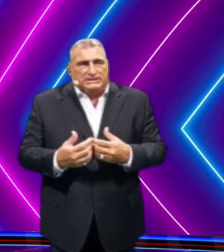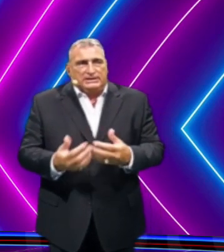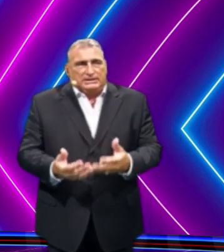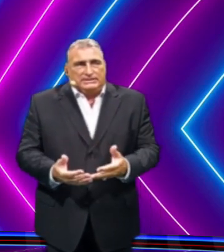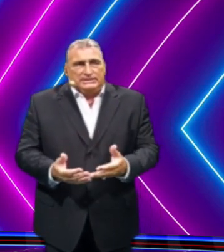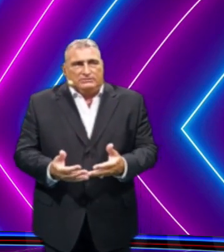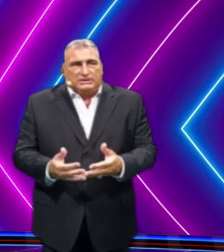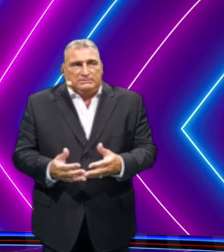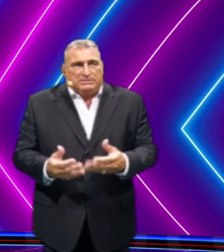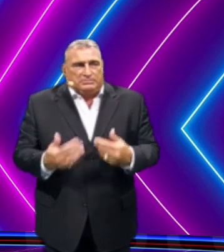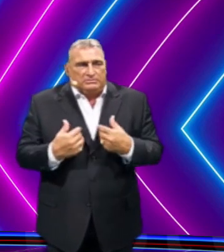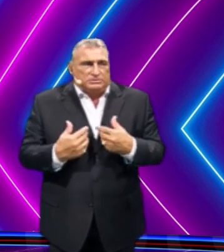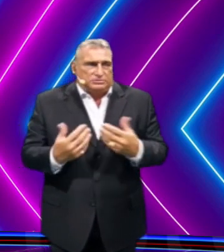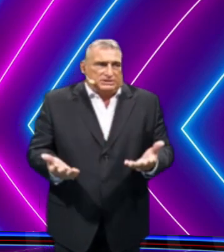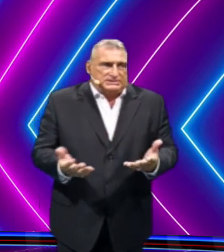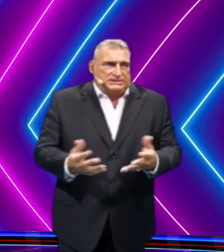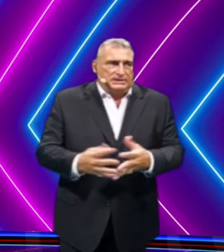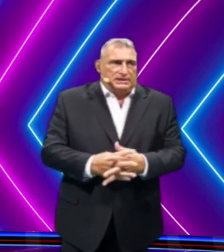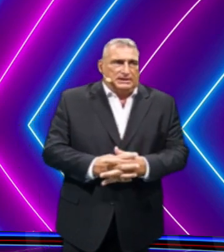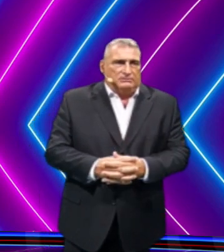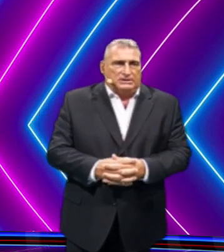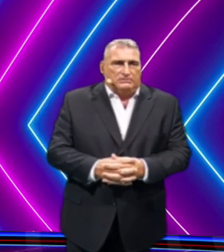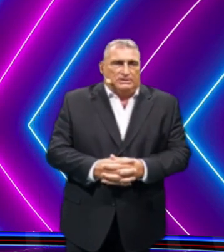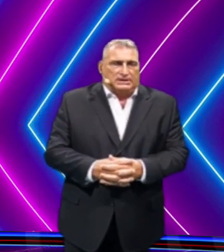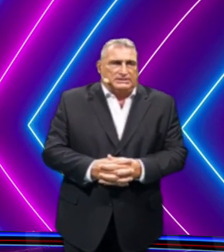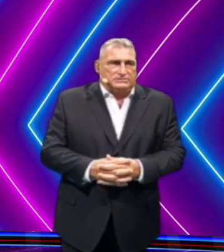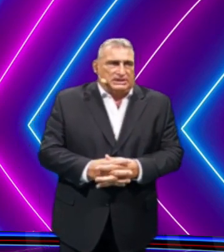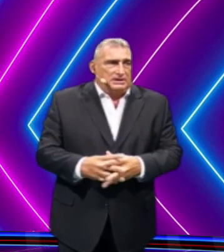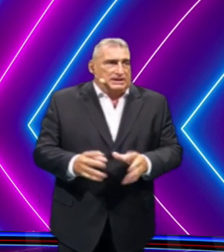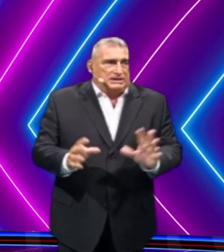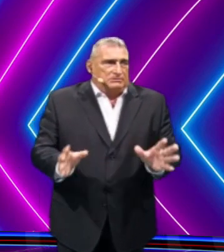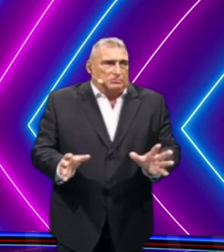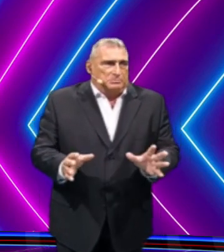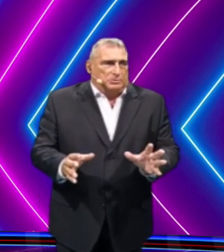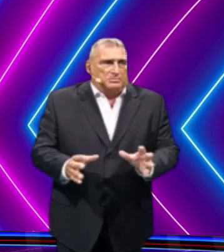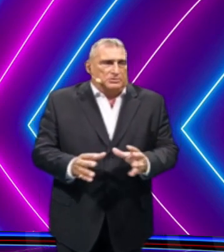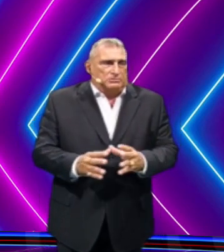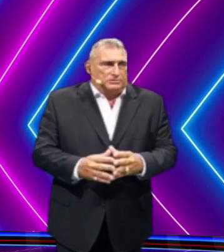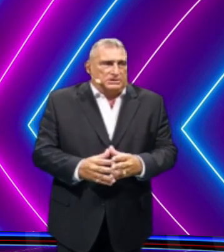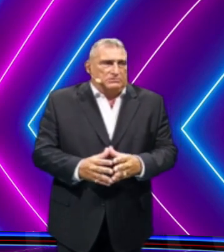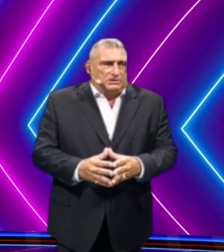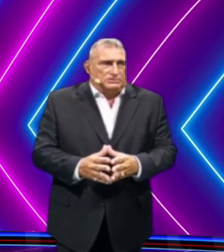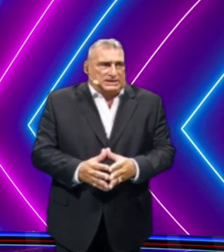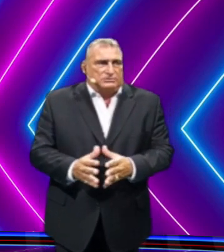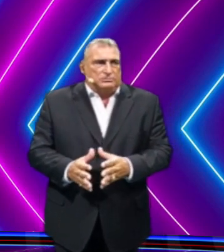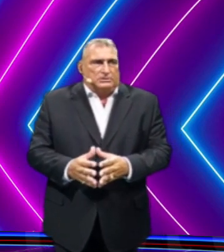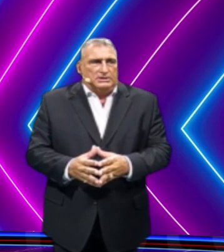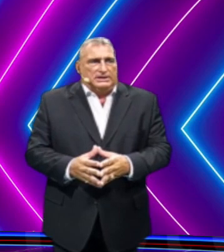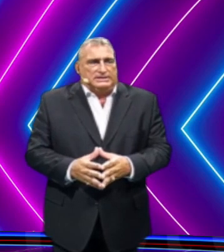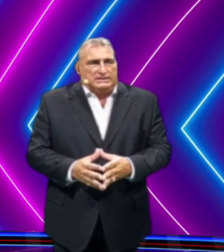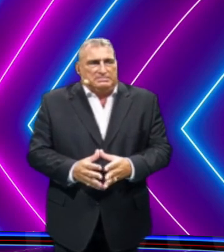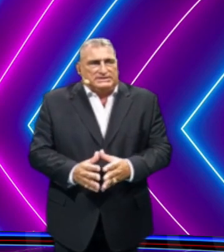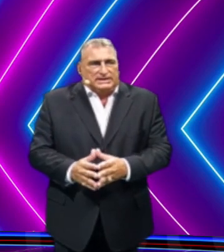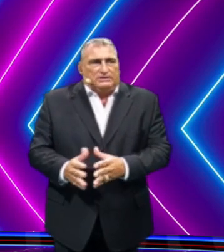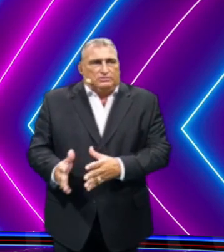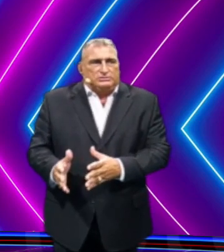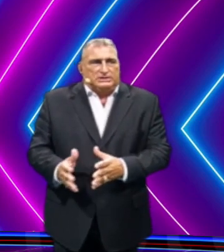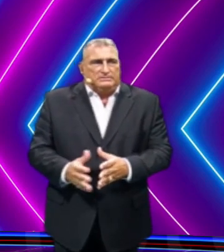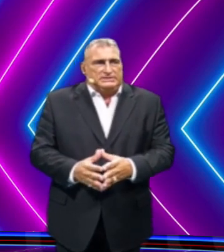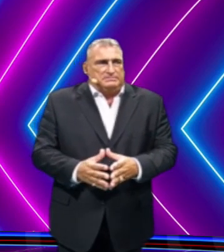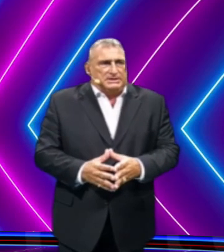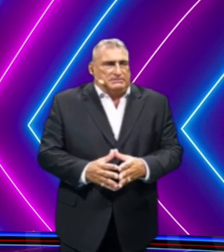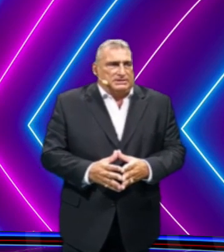arrepentir de lo que escribí. Por lo menos yo soy así en lo que escribo en las redes sociales. Escribo muy poco, pero cuando escribo algo trato de pensarlo dos